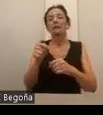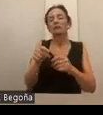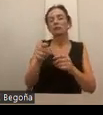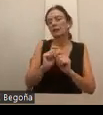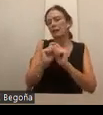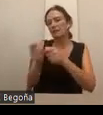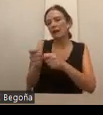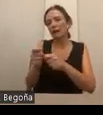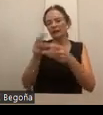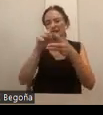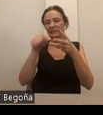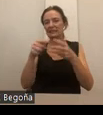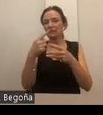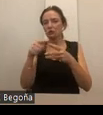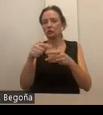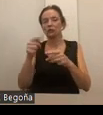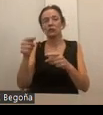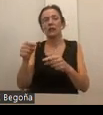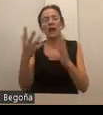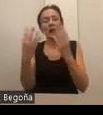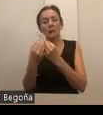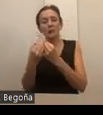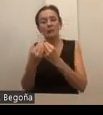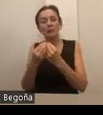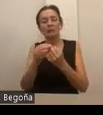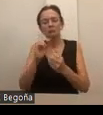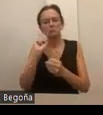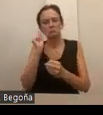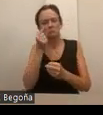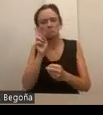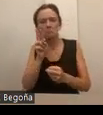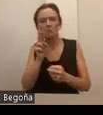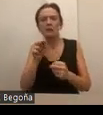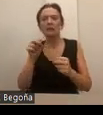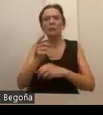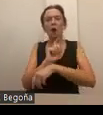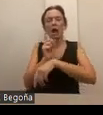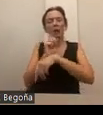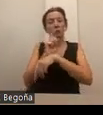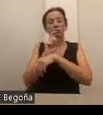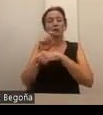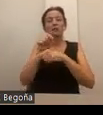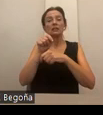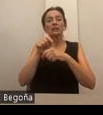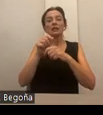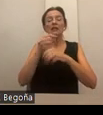3 productos a la vez, consiguió revertir en cierta manera esa diabetes